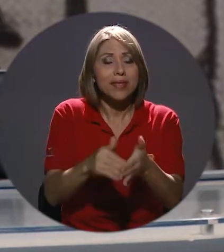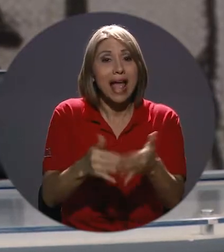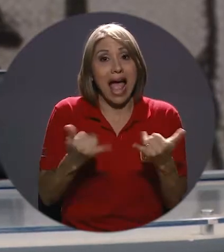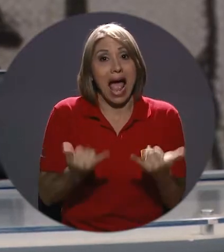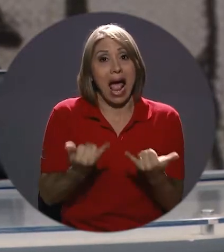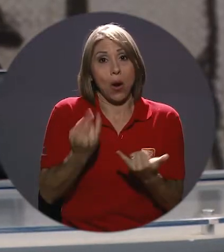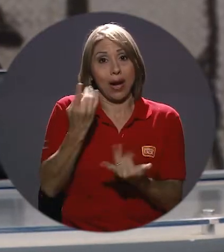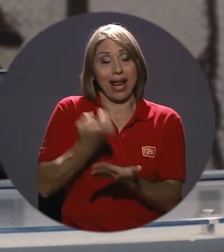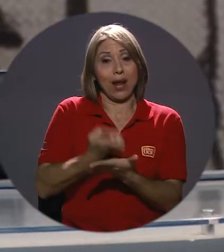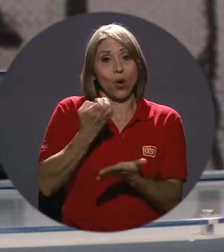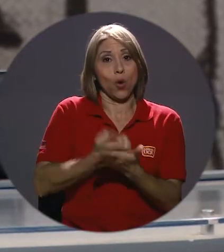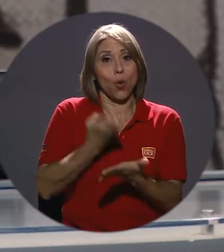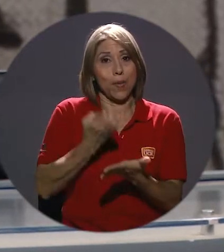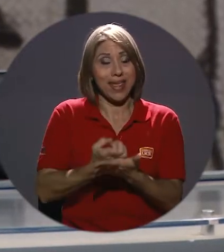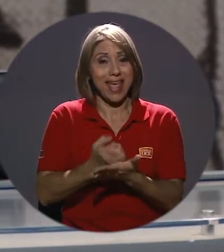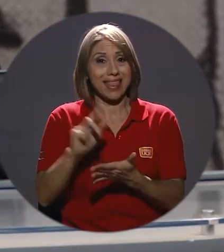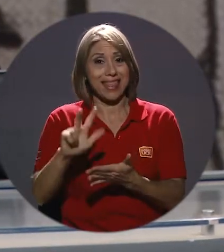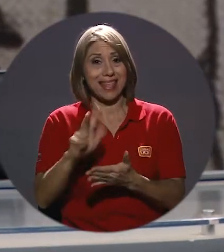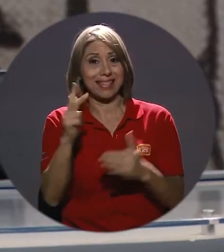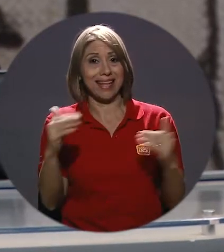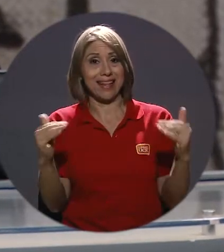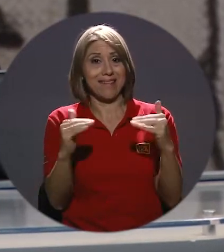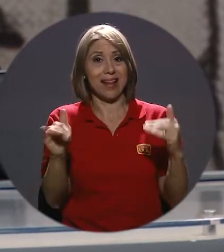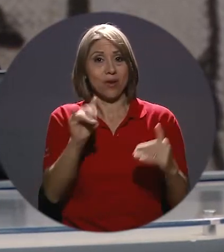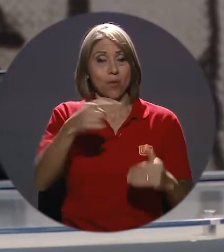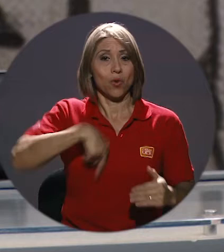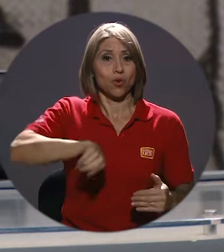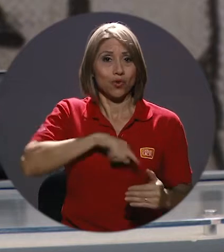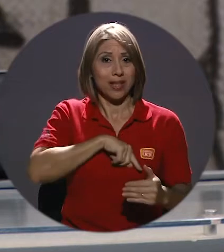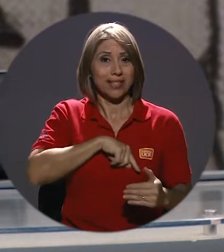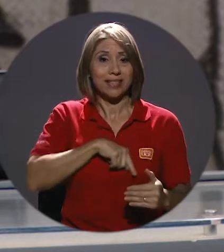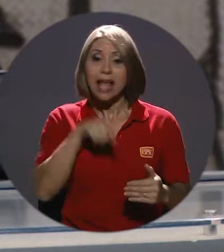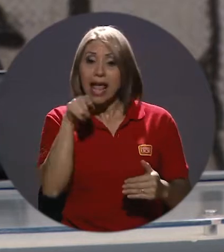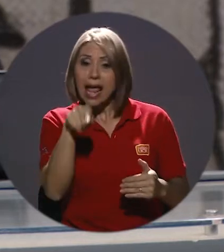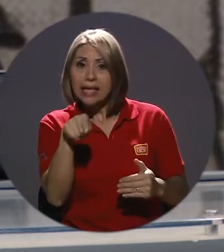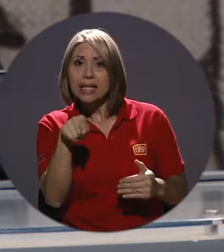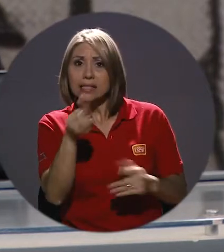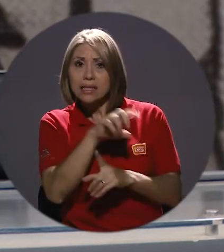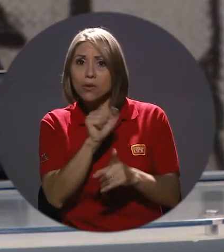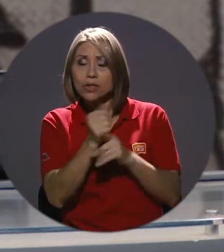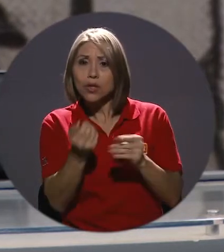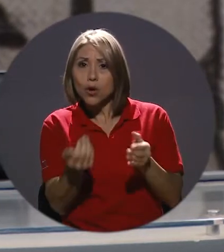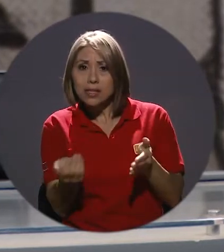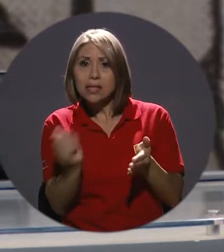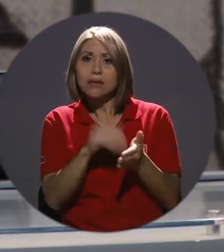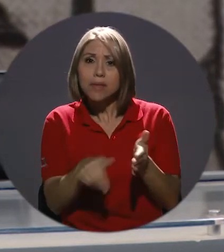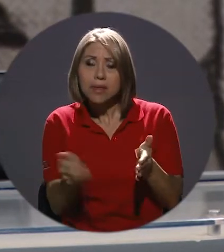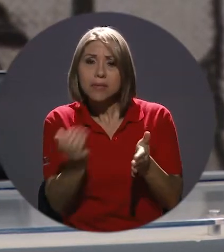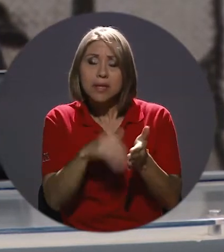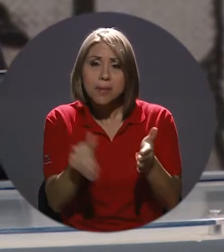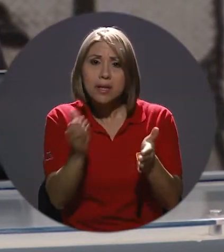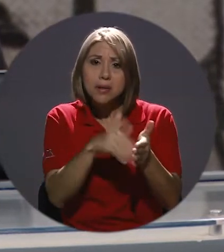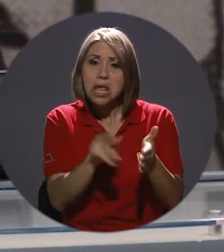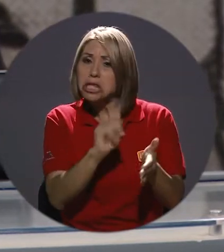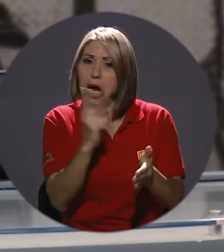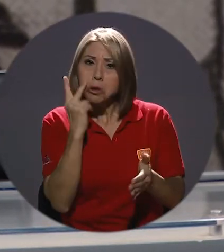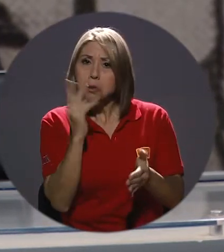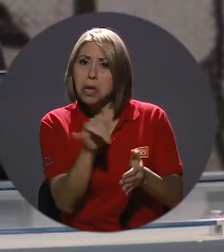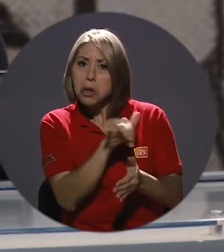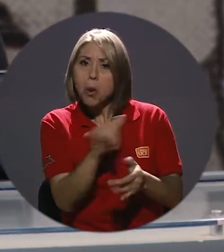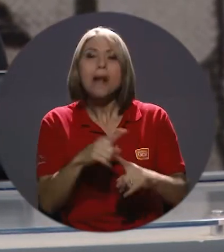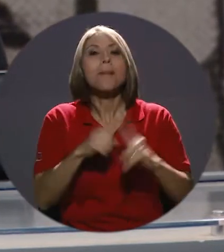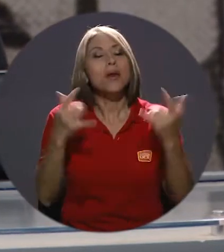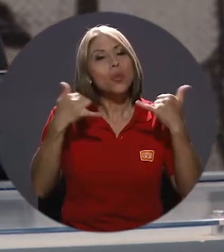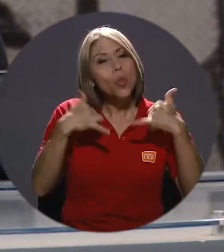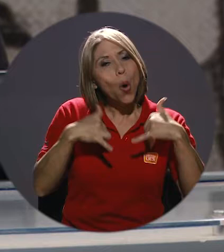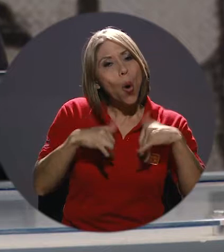como la nuestra, estas estacionalidades ya no son tan marcadas, aunque todavía se observan. Y así